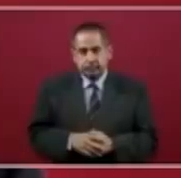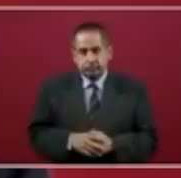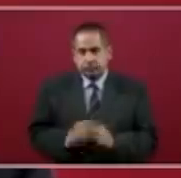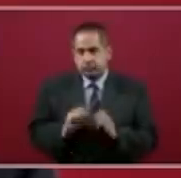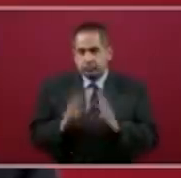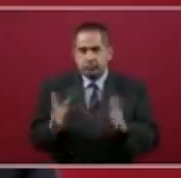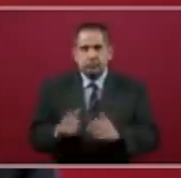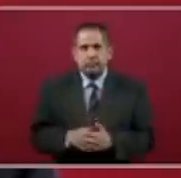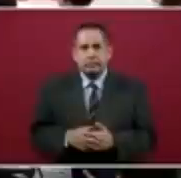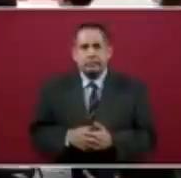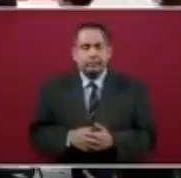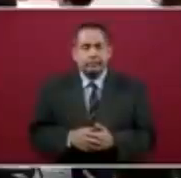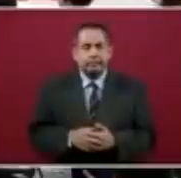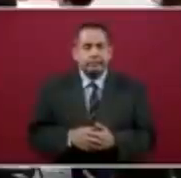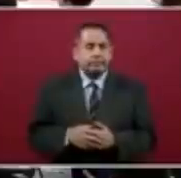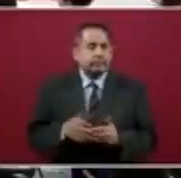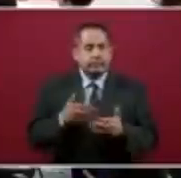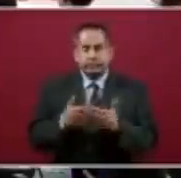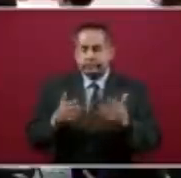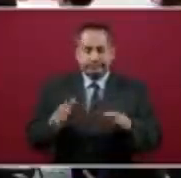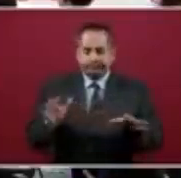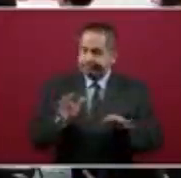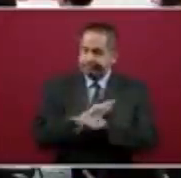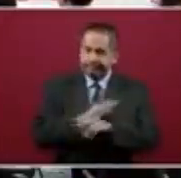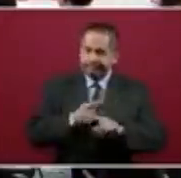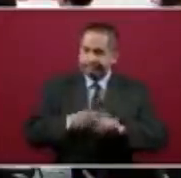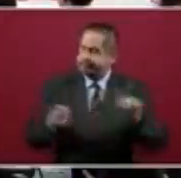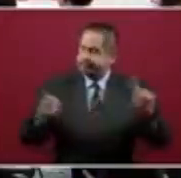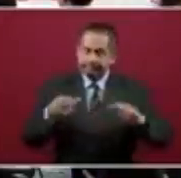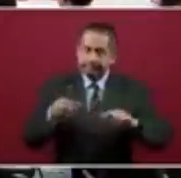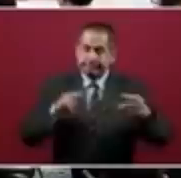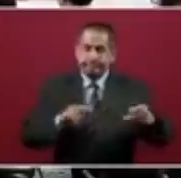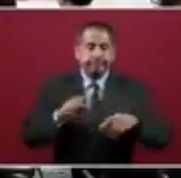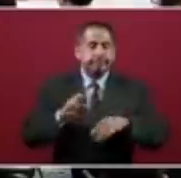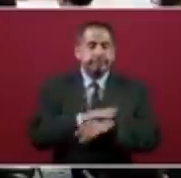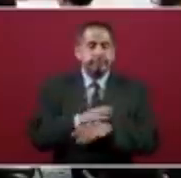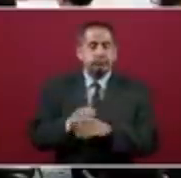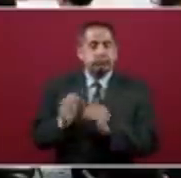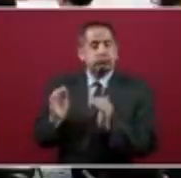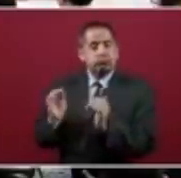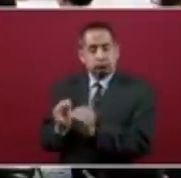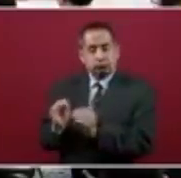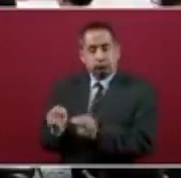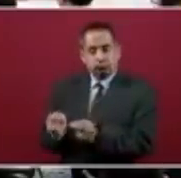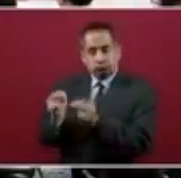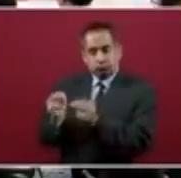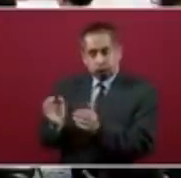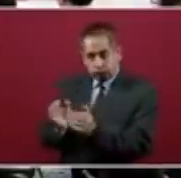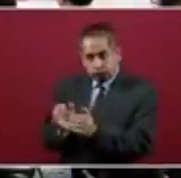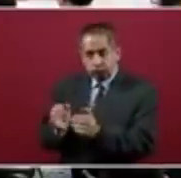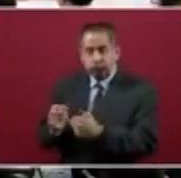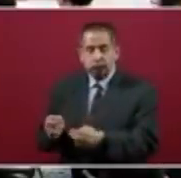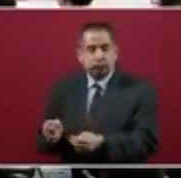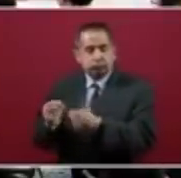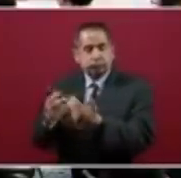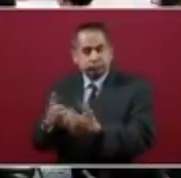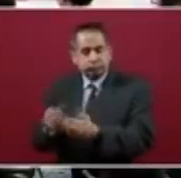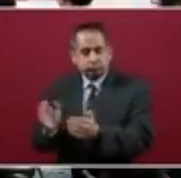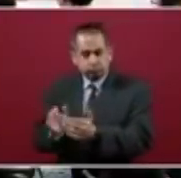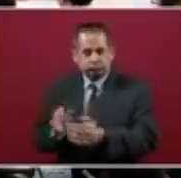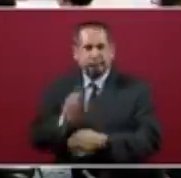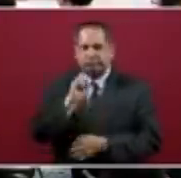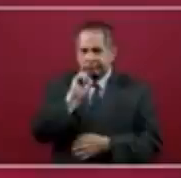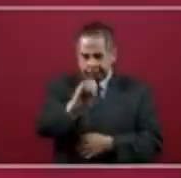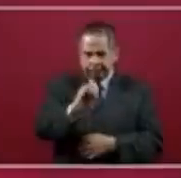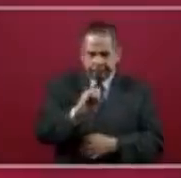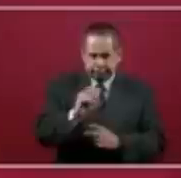claro que ahora es un cambio, porque los pequeños van a recibir